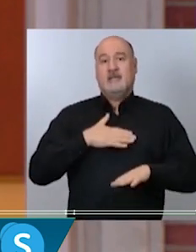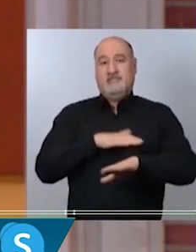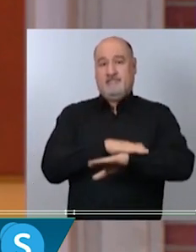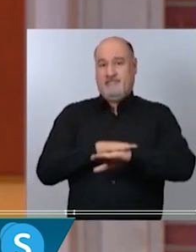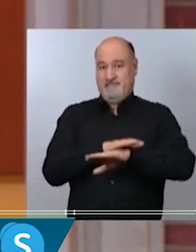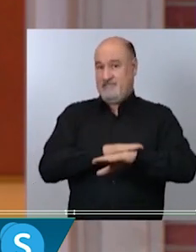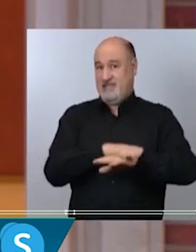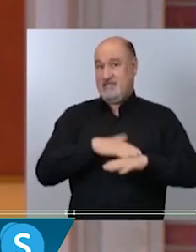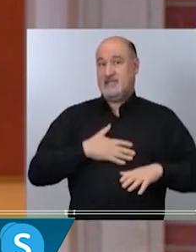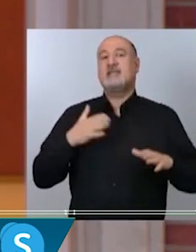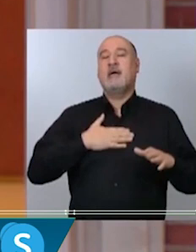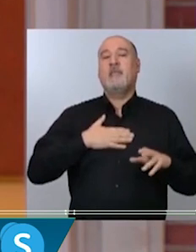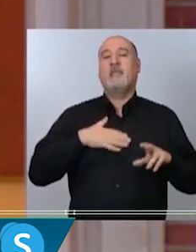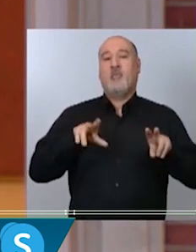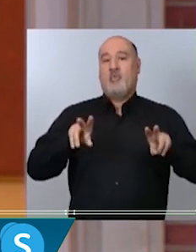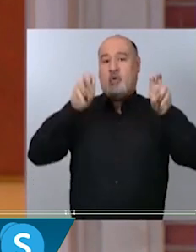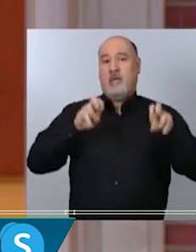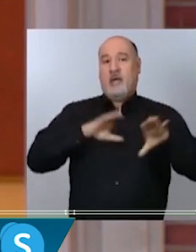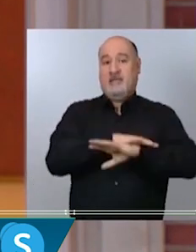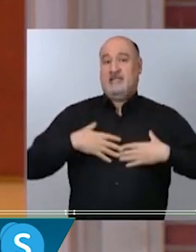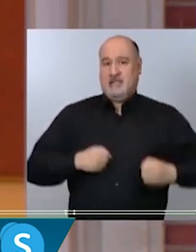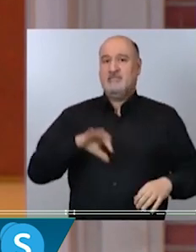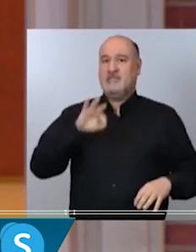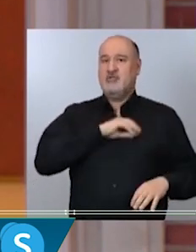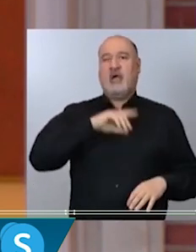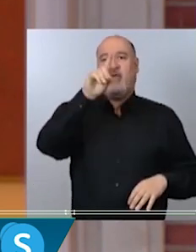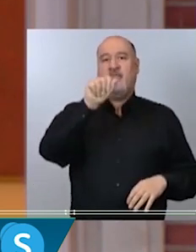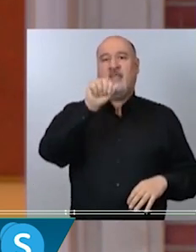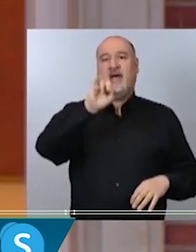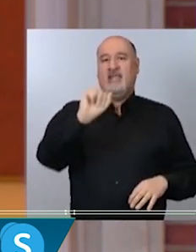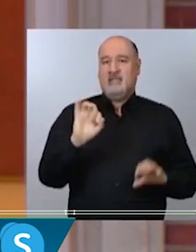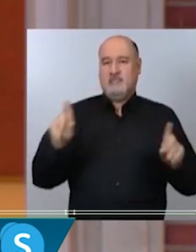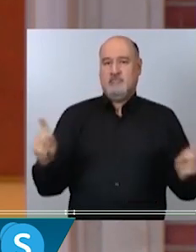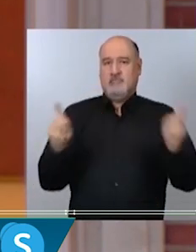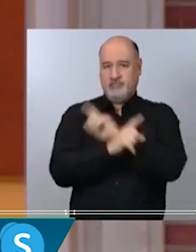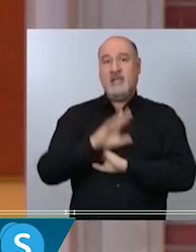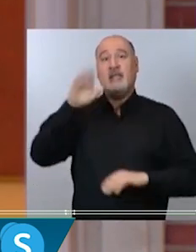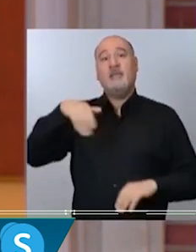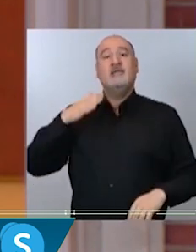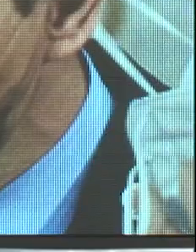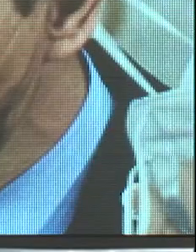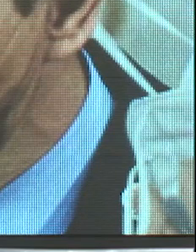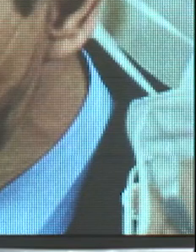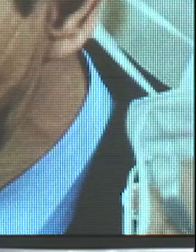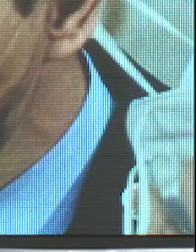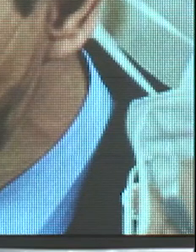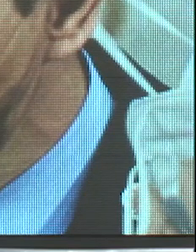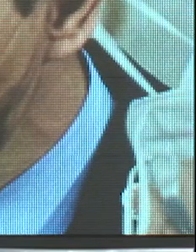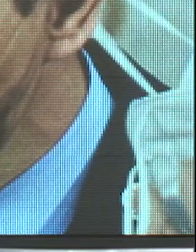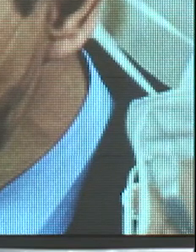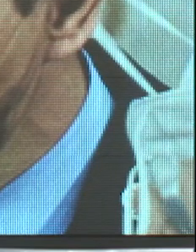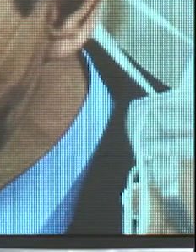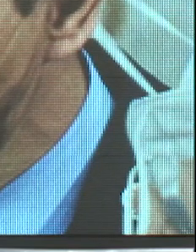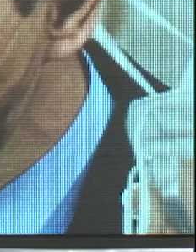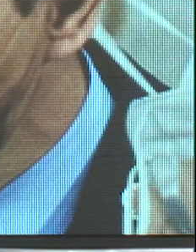para las grandes fortunas, pero también para las rentas medias y bajas que se benefician de los impuestos más bajos de Madrid. ¿Y por qué el gobierno de Sánchez